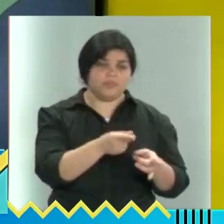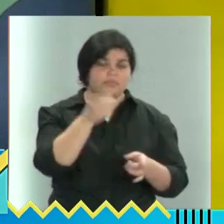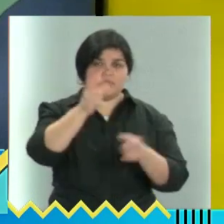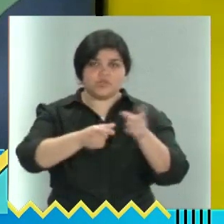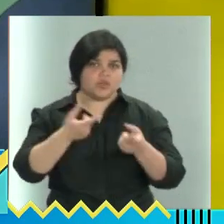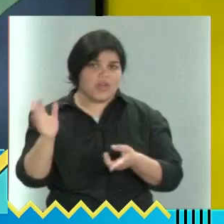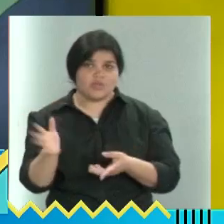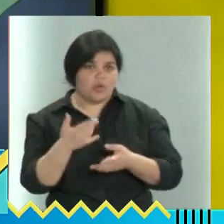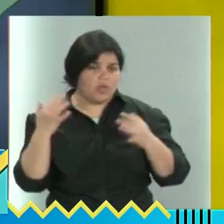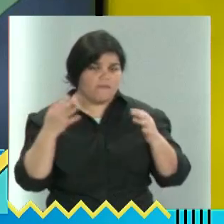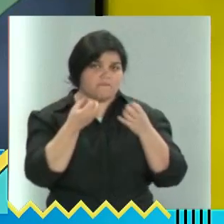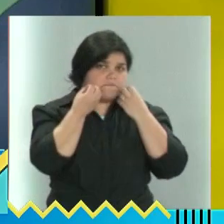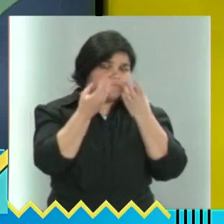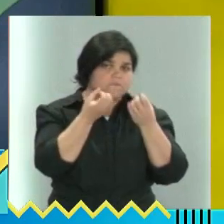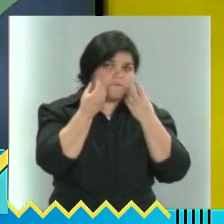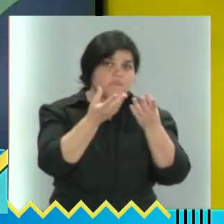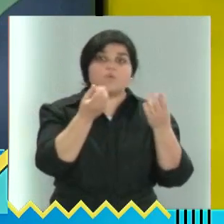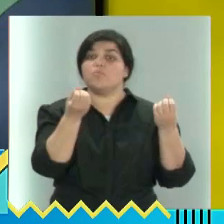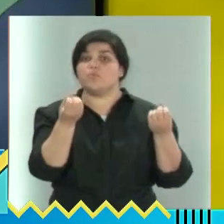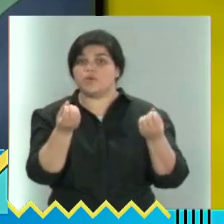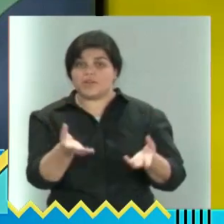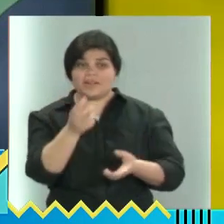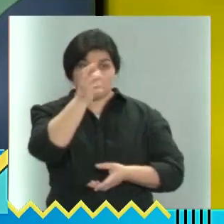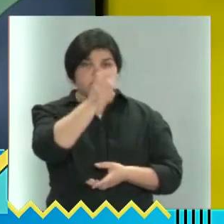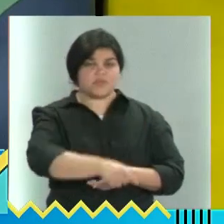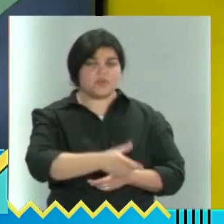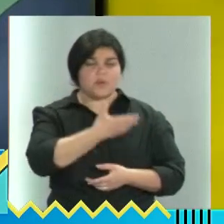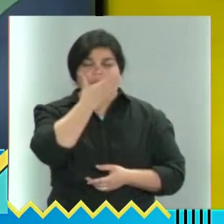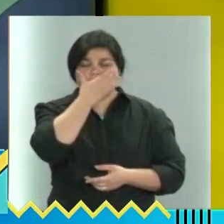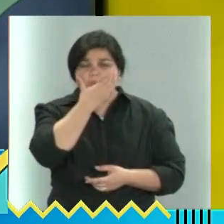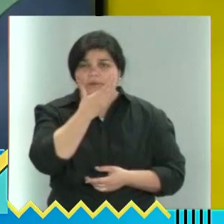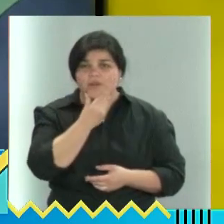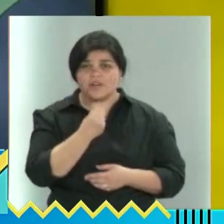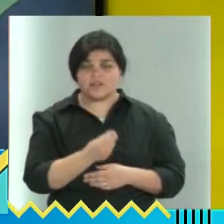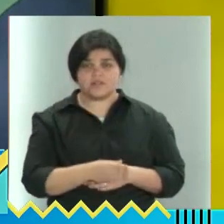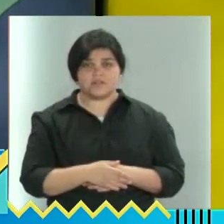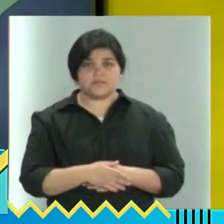ahí, porque es una persona de una generosidad increíble.